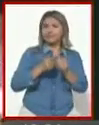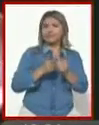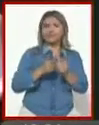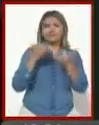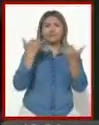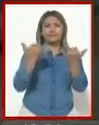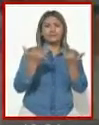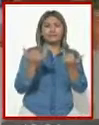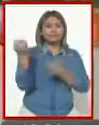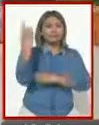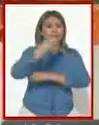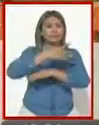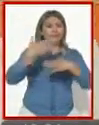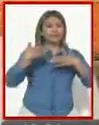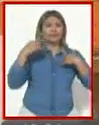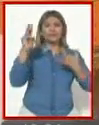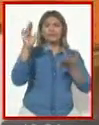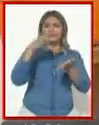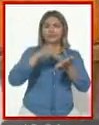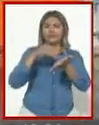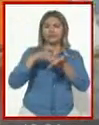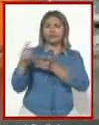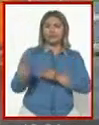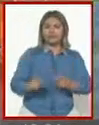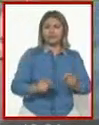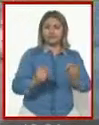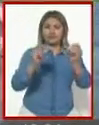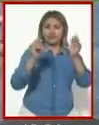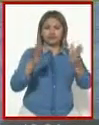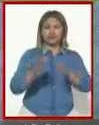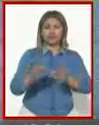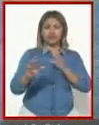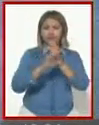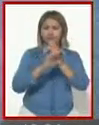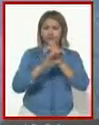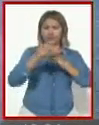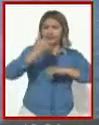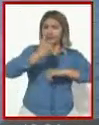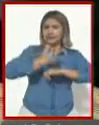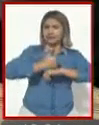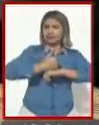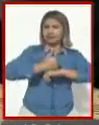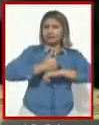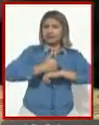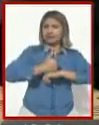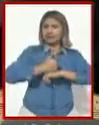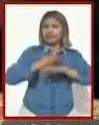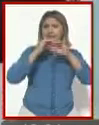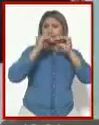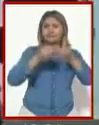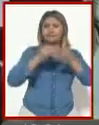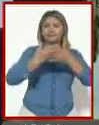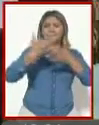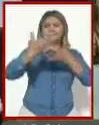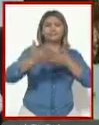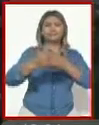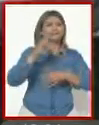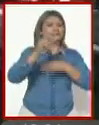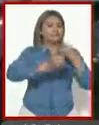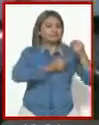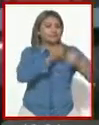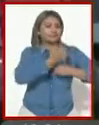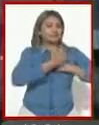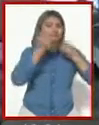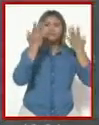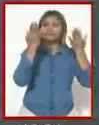que hoy en día tenemos más de 2.000 transportistas, más de 2.000 camiones varados en el lado del Pacífico. Entonces no podemos hacer sufrir a nuestra